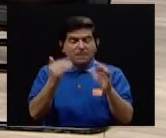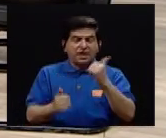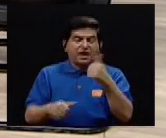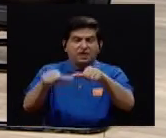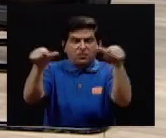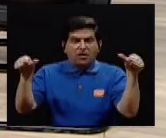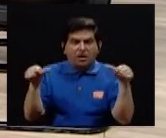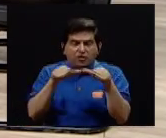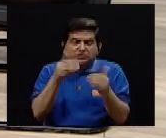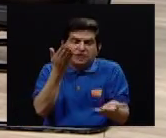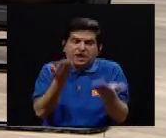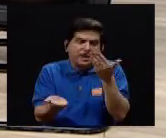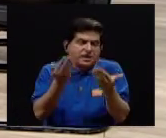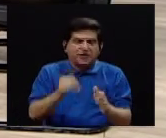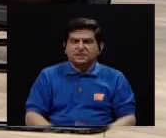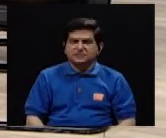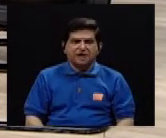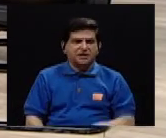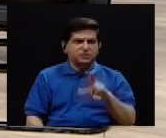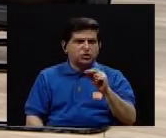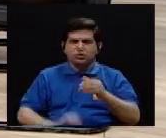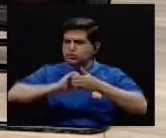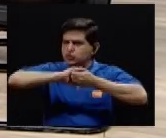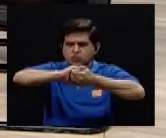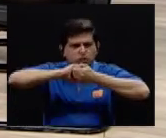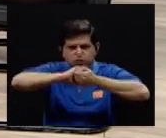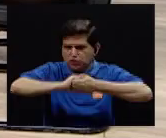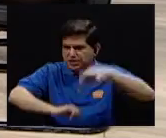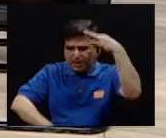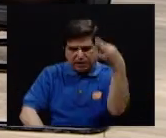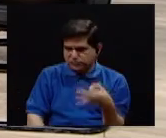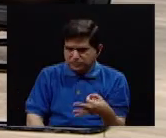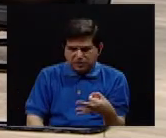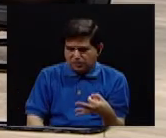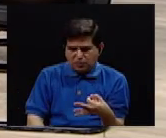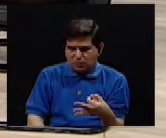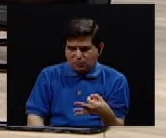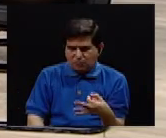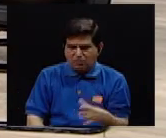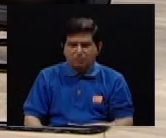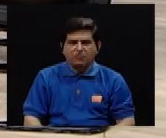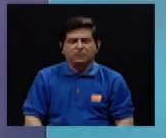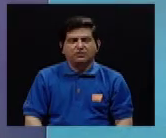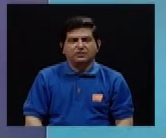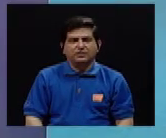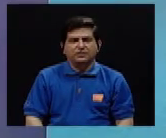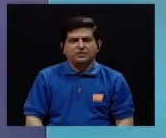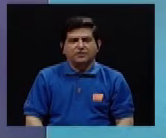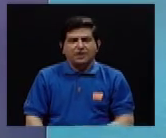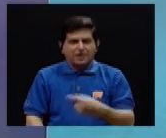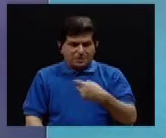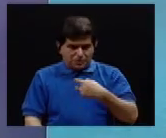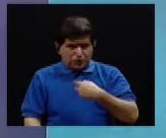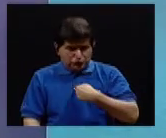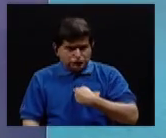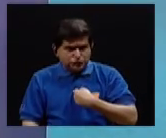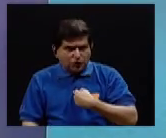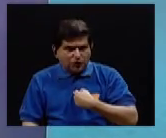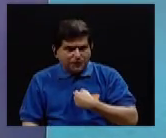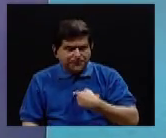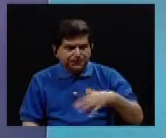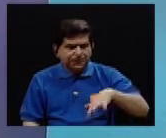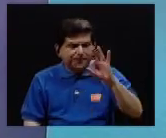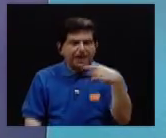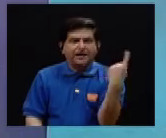comparación con otros sectores que no son tan solidarios, me parece a mí. Pues, vieras que yo me